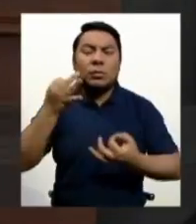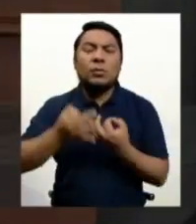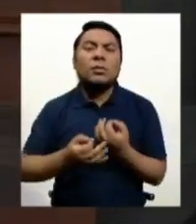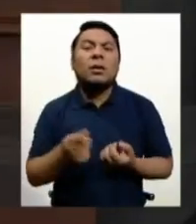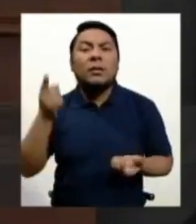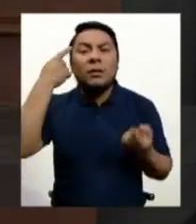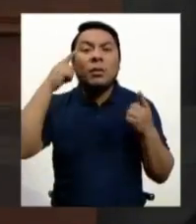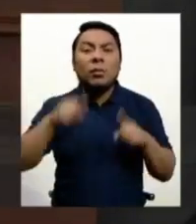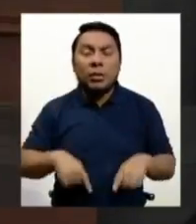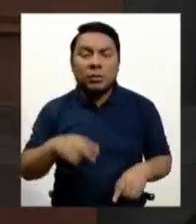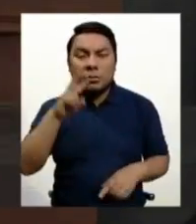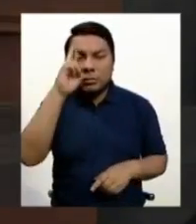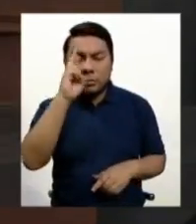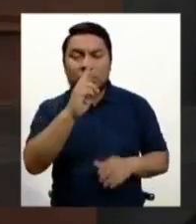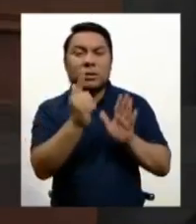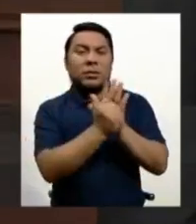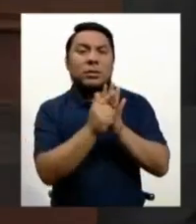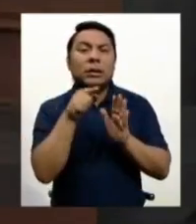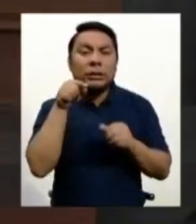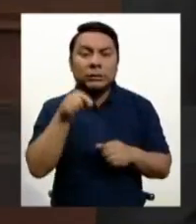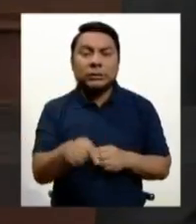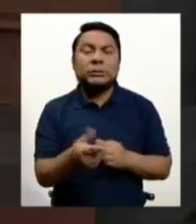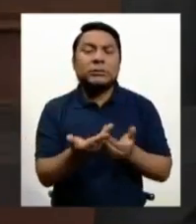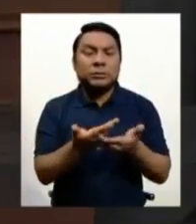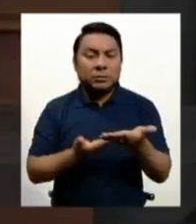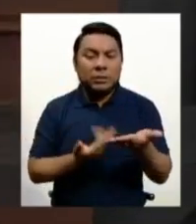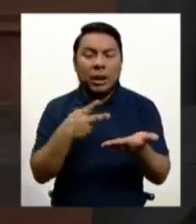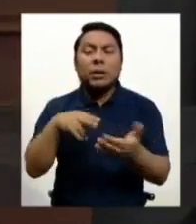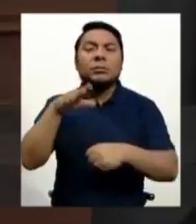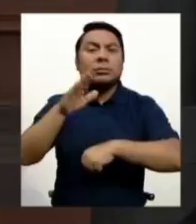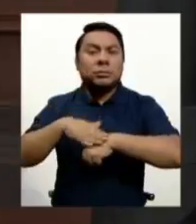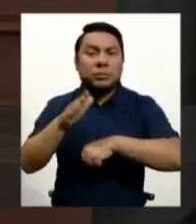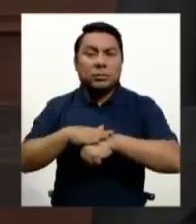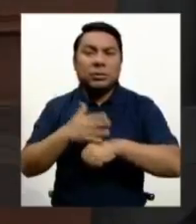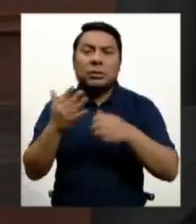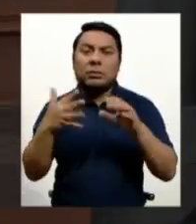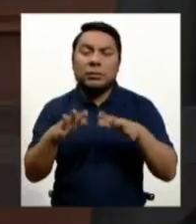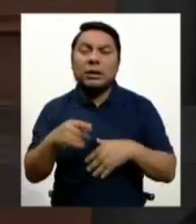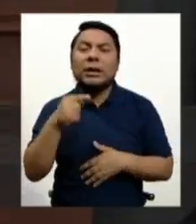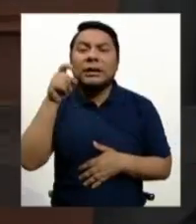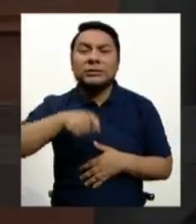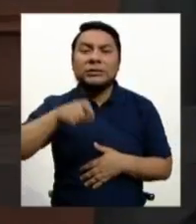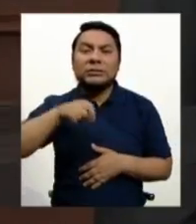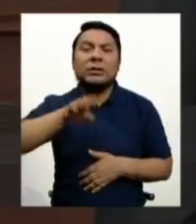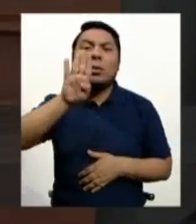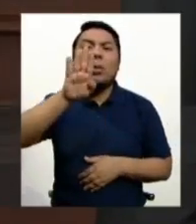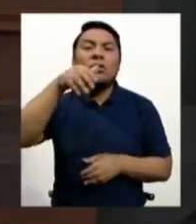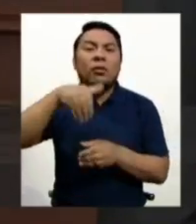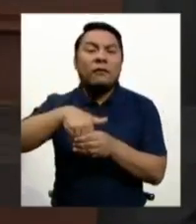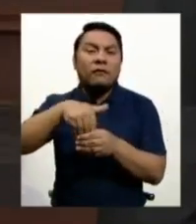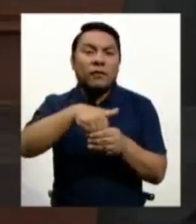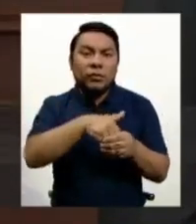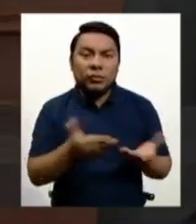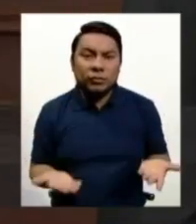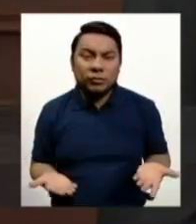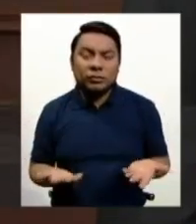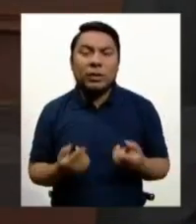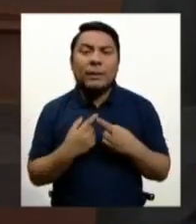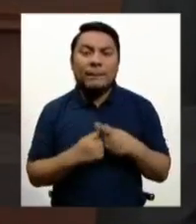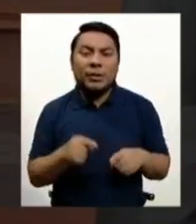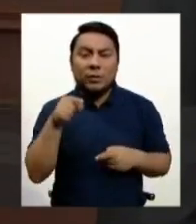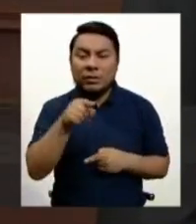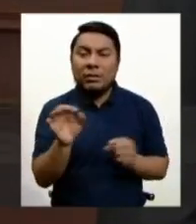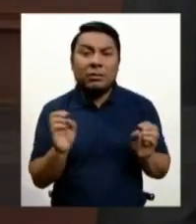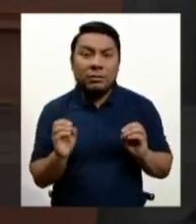a ley. Una sentencia requiere un mínimo de cuatro votos conformes. Si esto no fuera